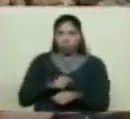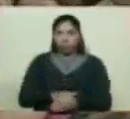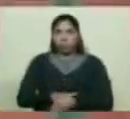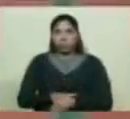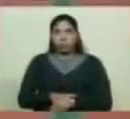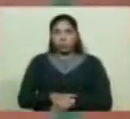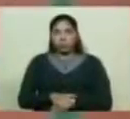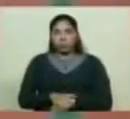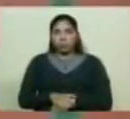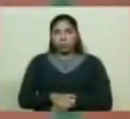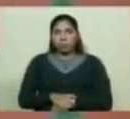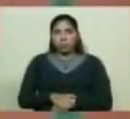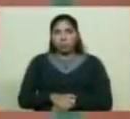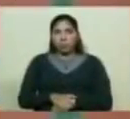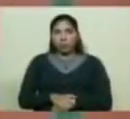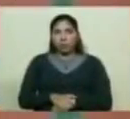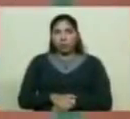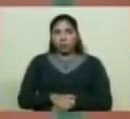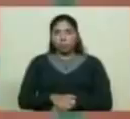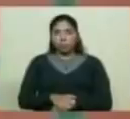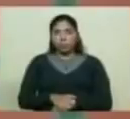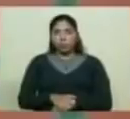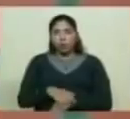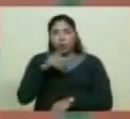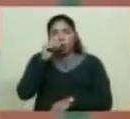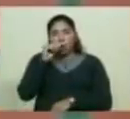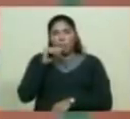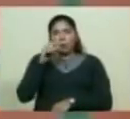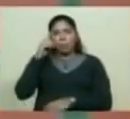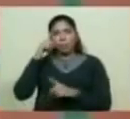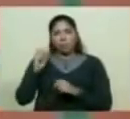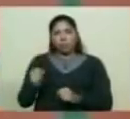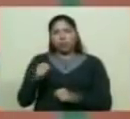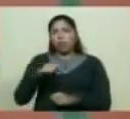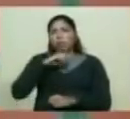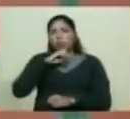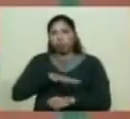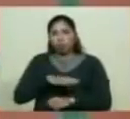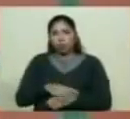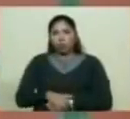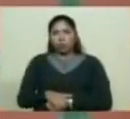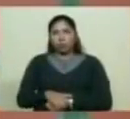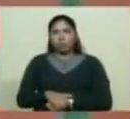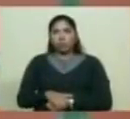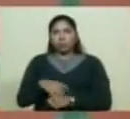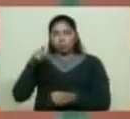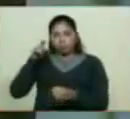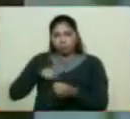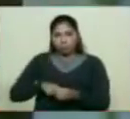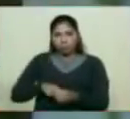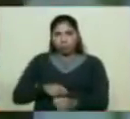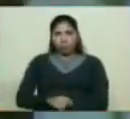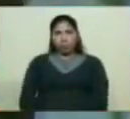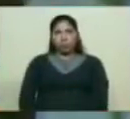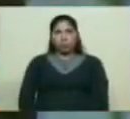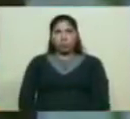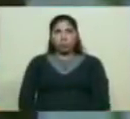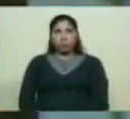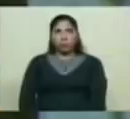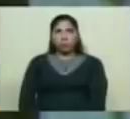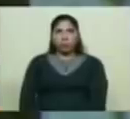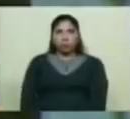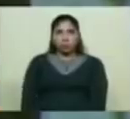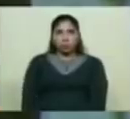por pedro enrique calzadilla pérez historiador y presidente de la fundación centro nacional de estudios históricos